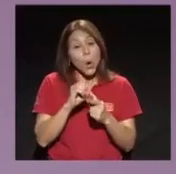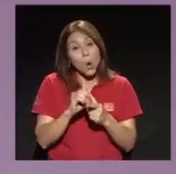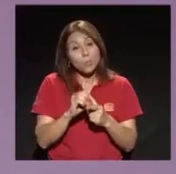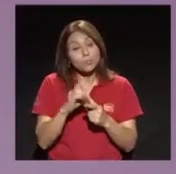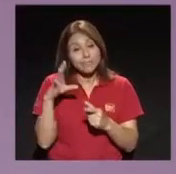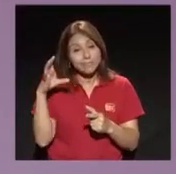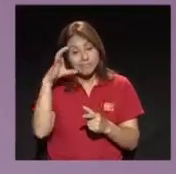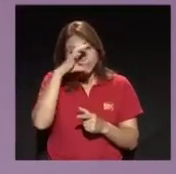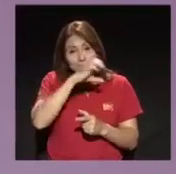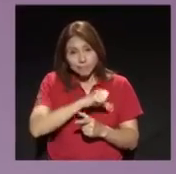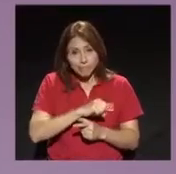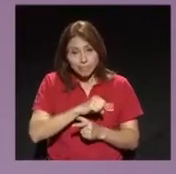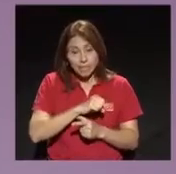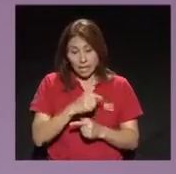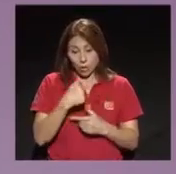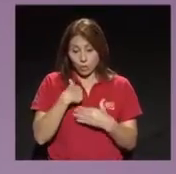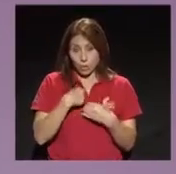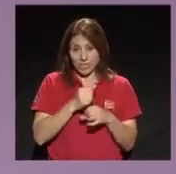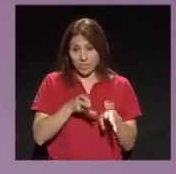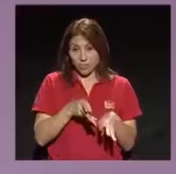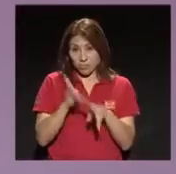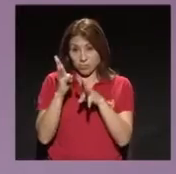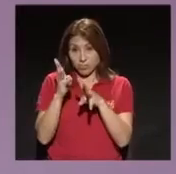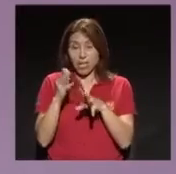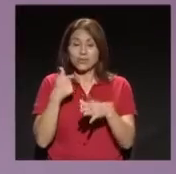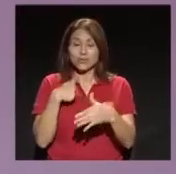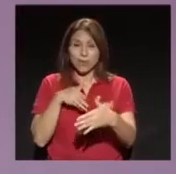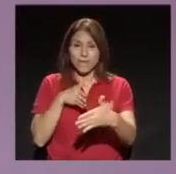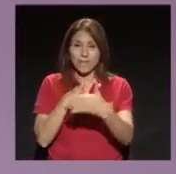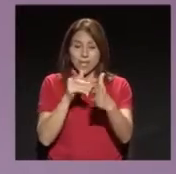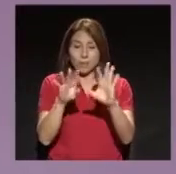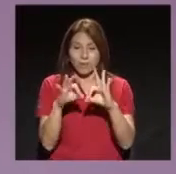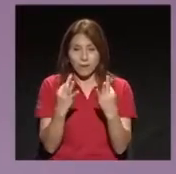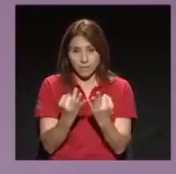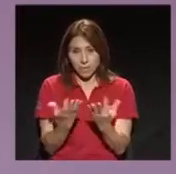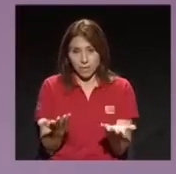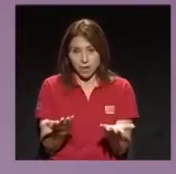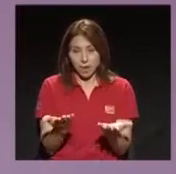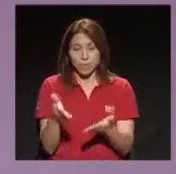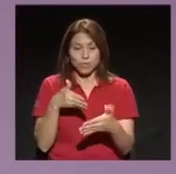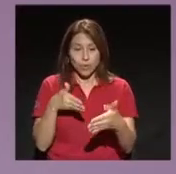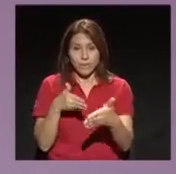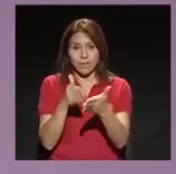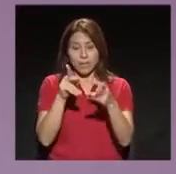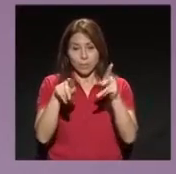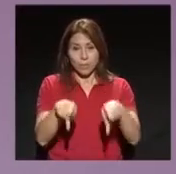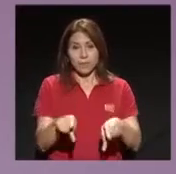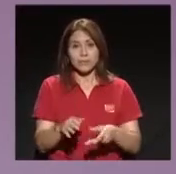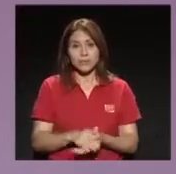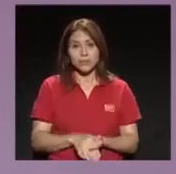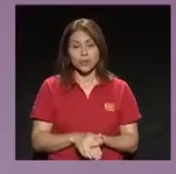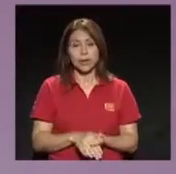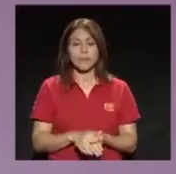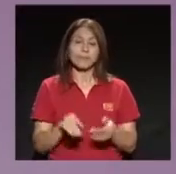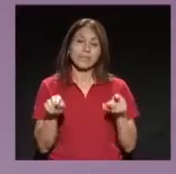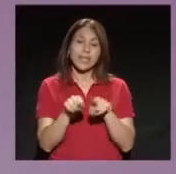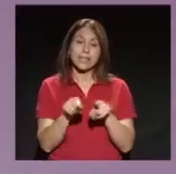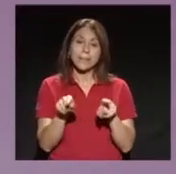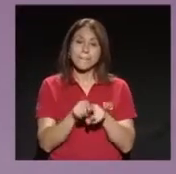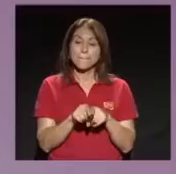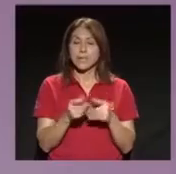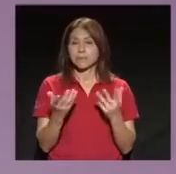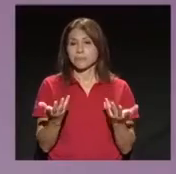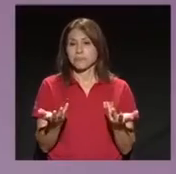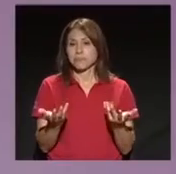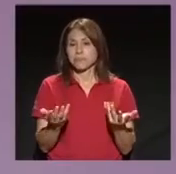detrás de eso que estoy haciendo estoy afectando a una familia o estoy afectando a alguna persona. Y también la idea es